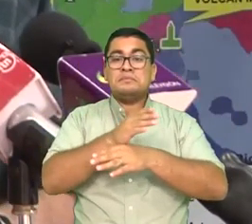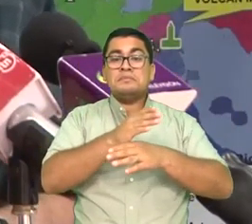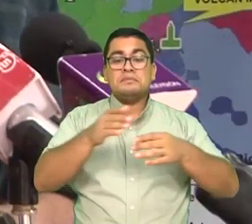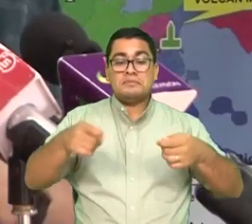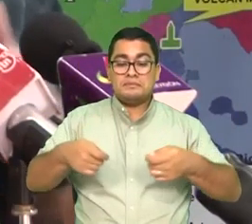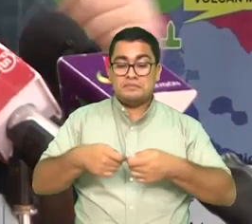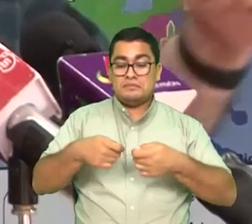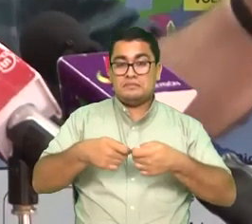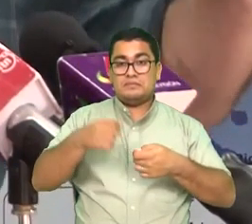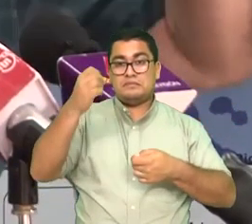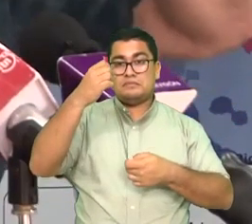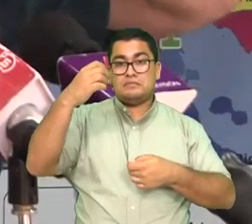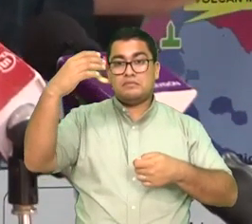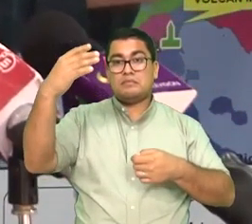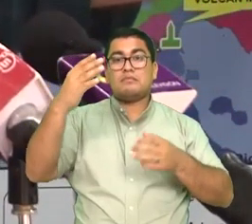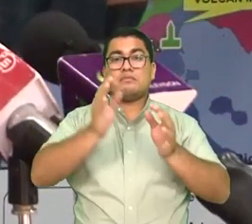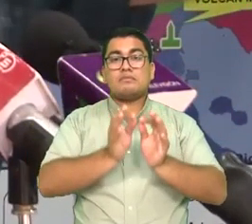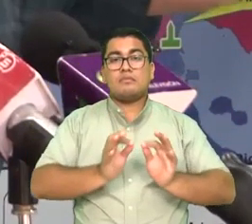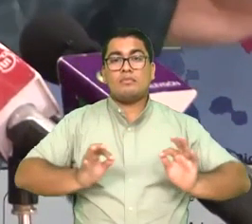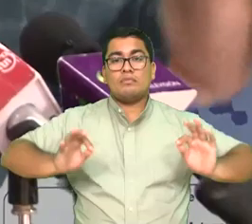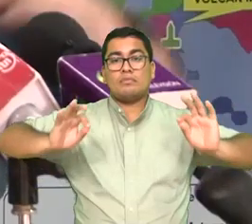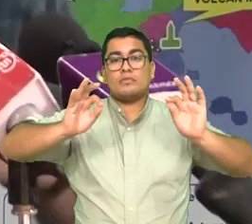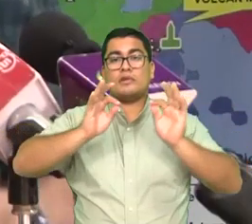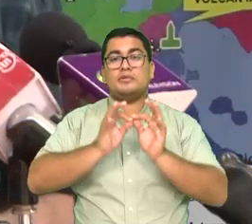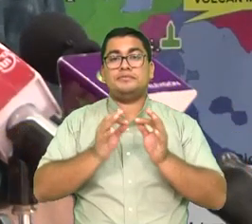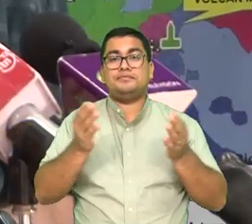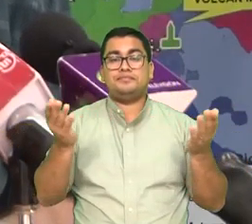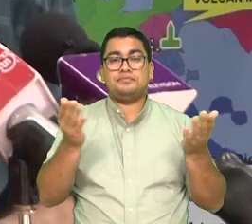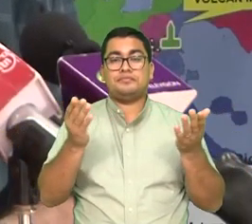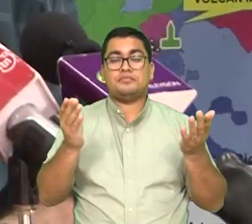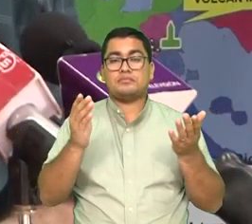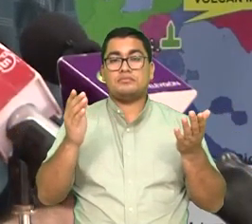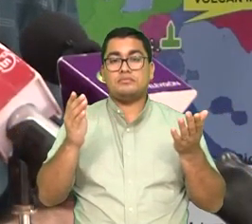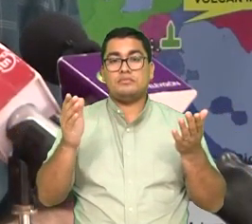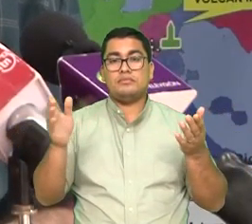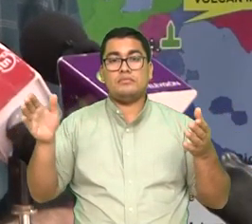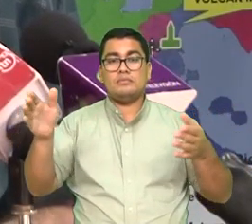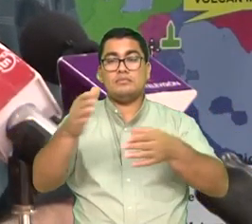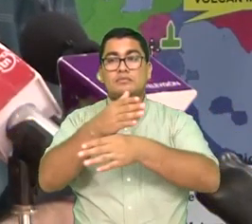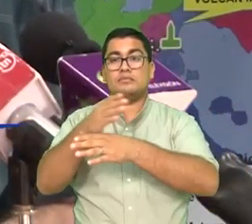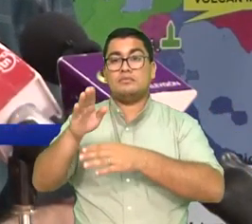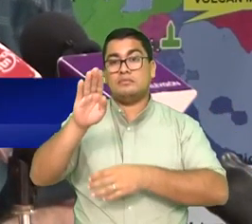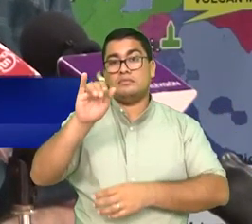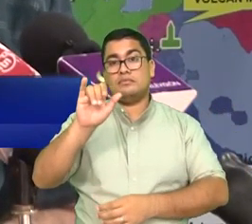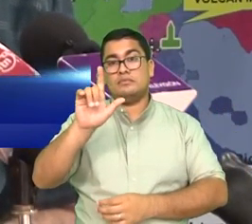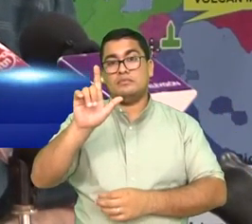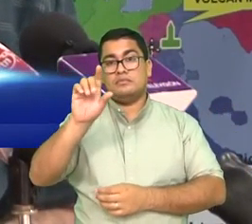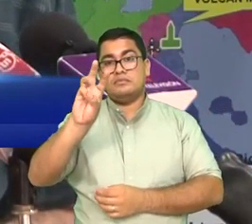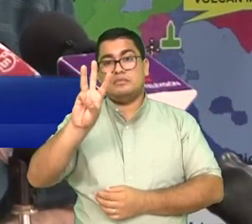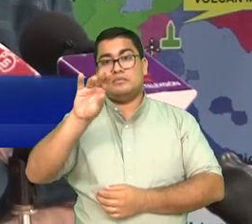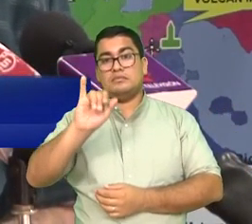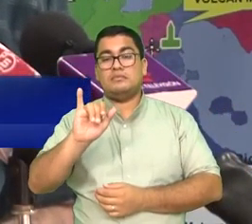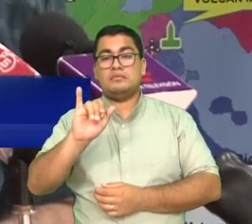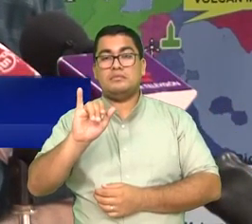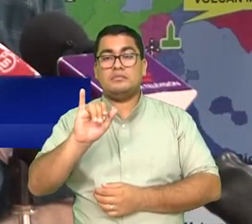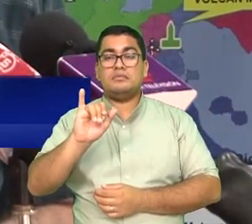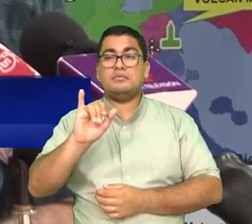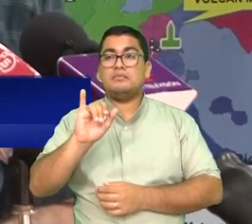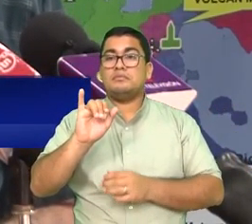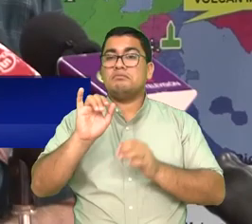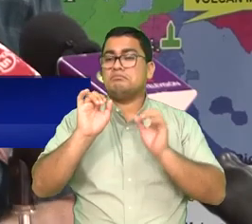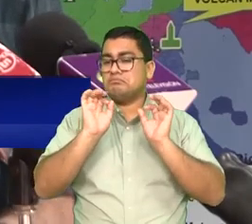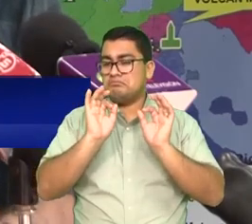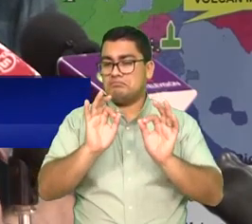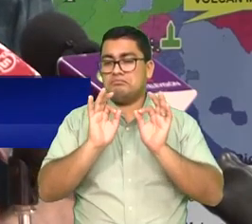circuito principal que va en todo lo que es Bilwi, está en condiciones óptimas, no